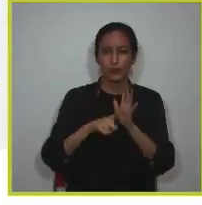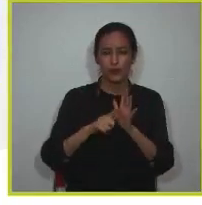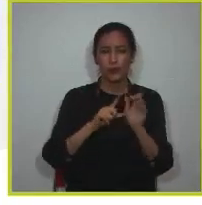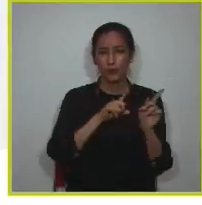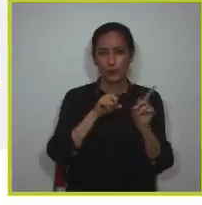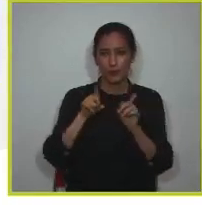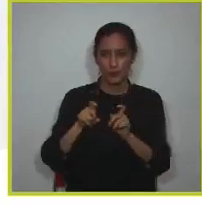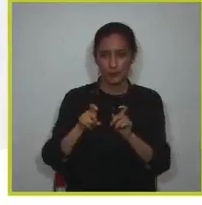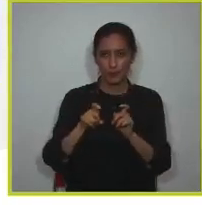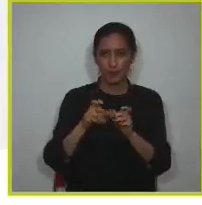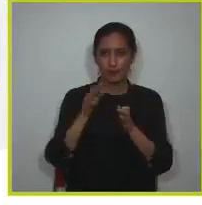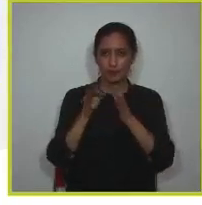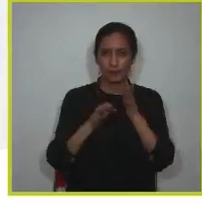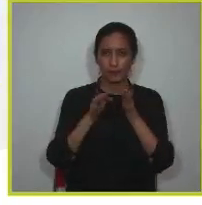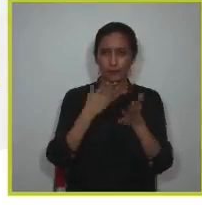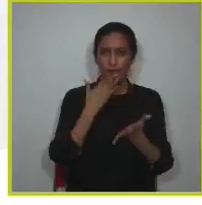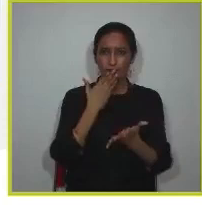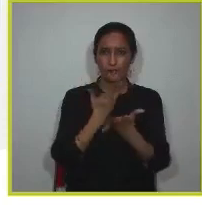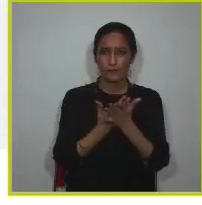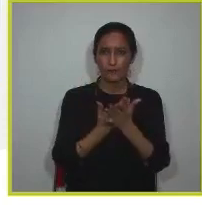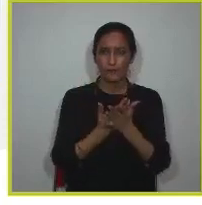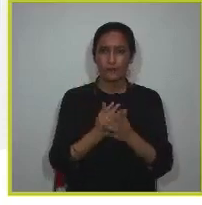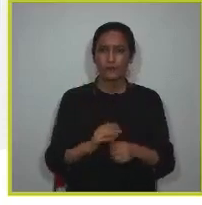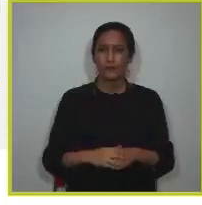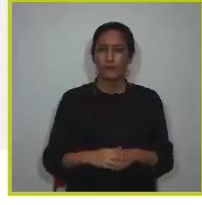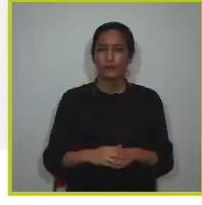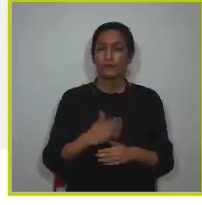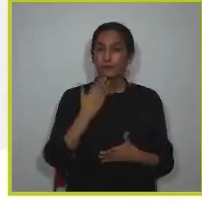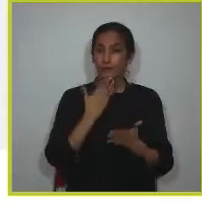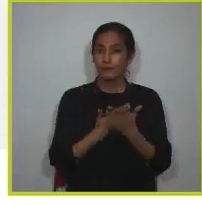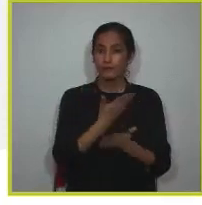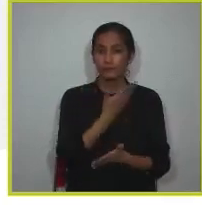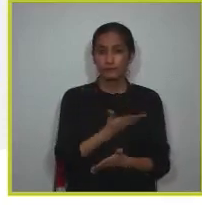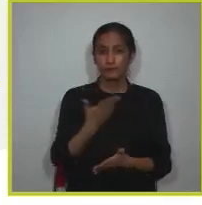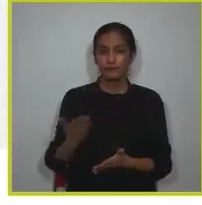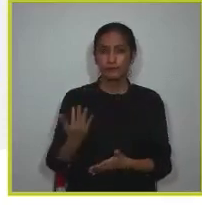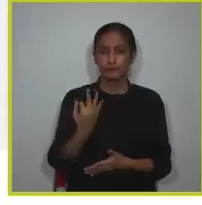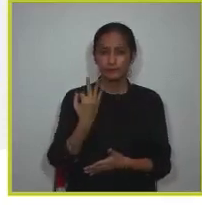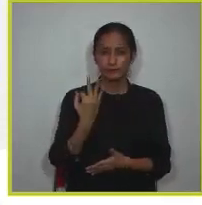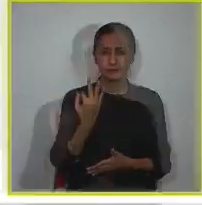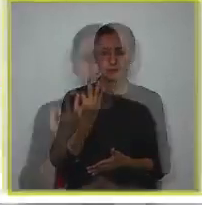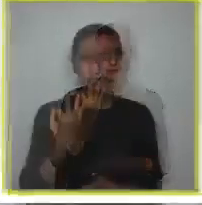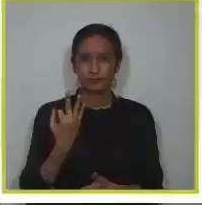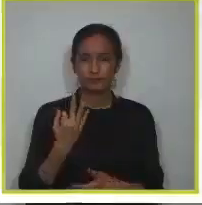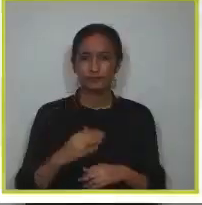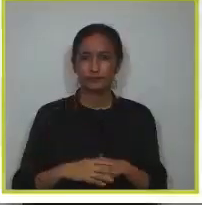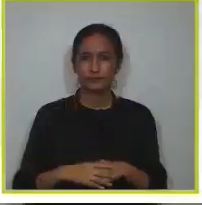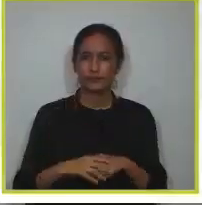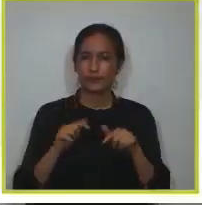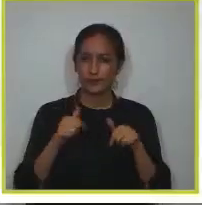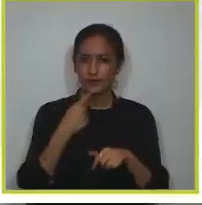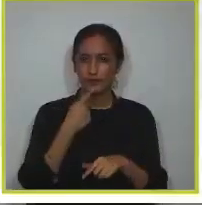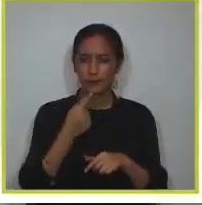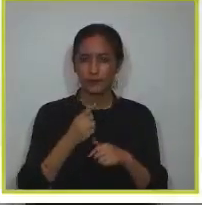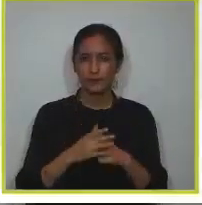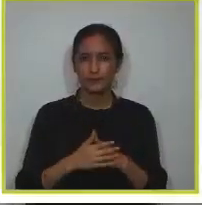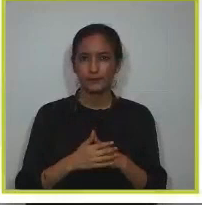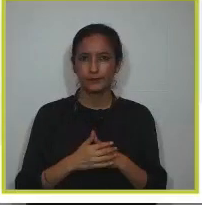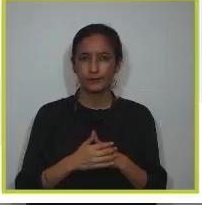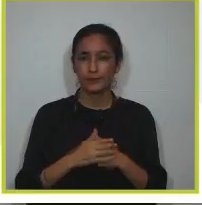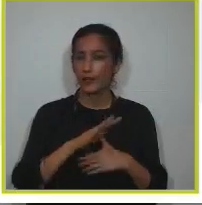seguro pregunta vamos a ir detallando gracias muchas gracias a todos entonces acá tenemos lo que decimos un poco no